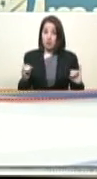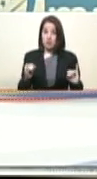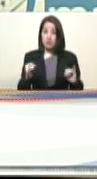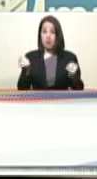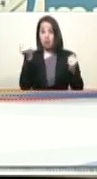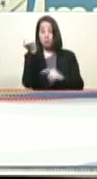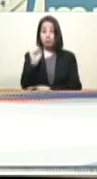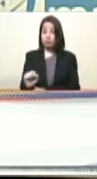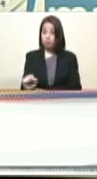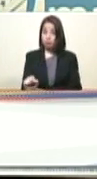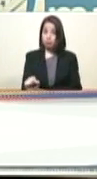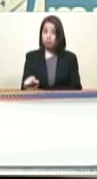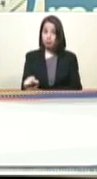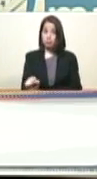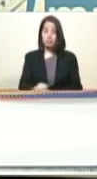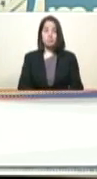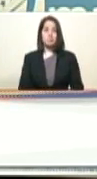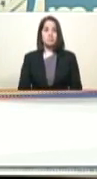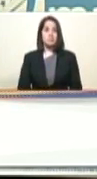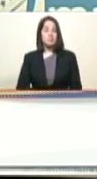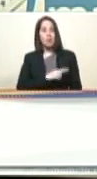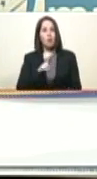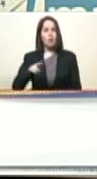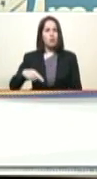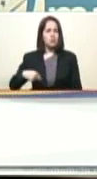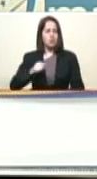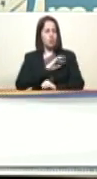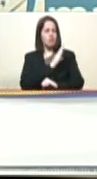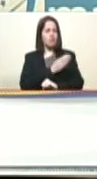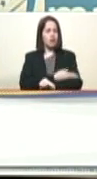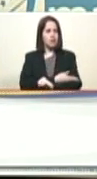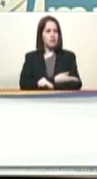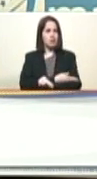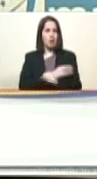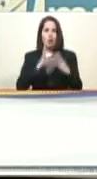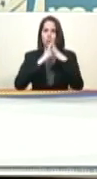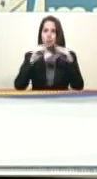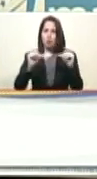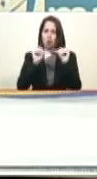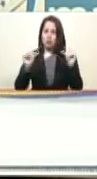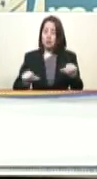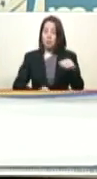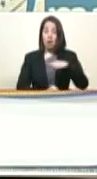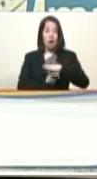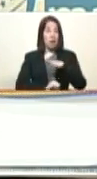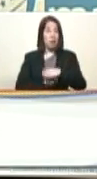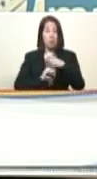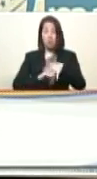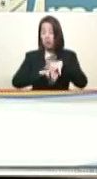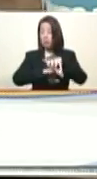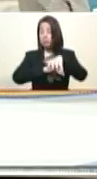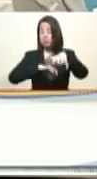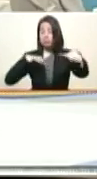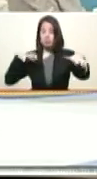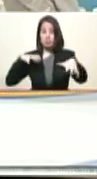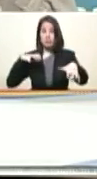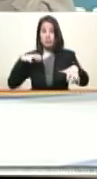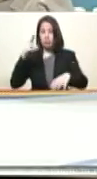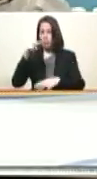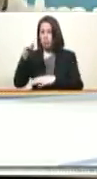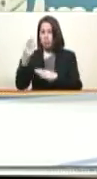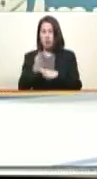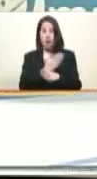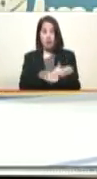rebeldía. Y como nosotros estamos fortaleciendo todos los sistemas de apoyo masivo, masivo, como nunca antes,